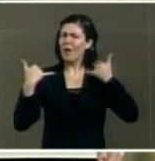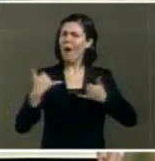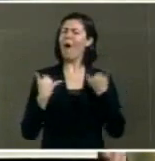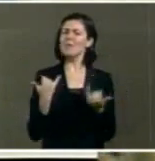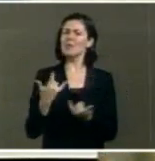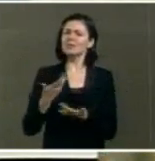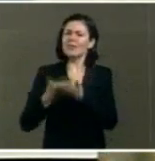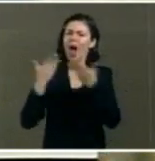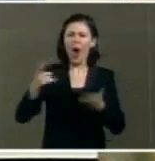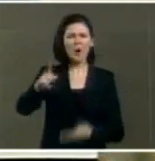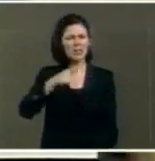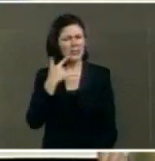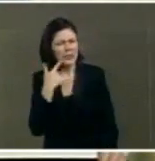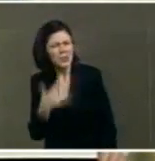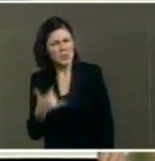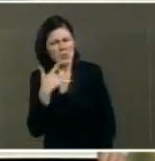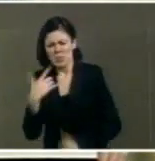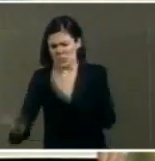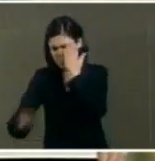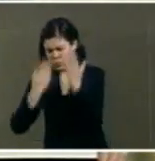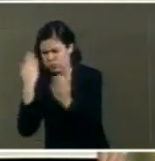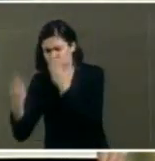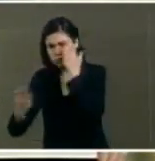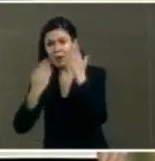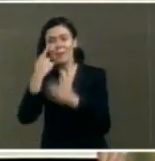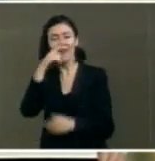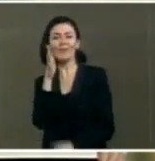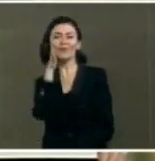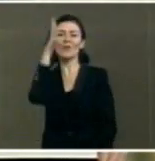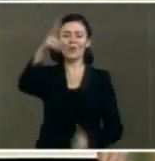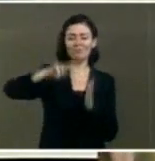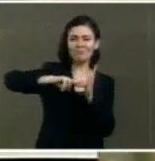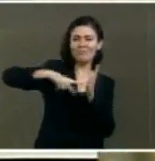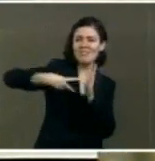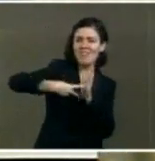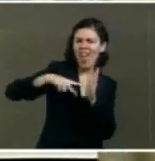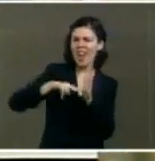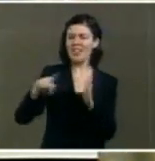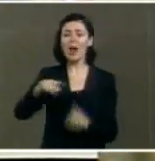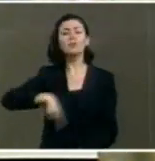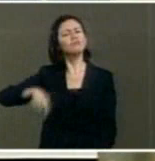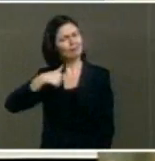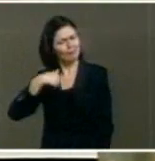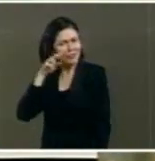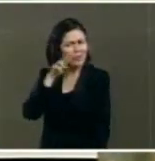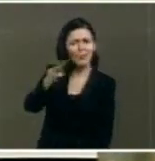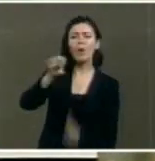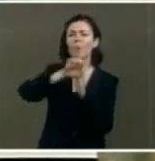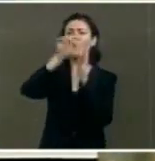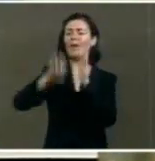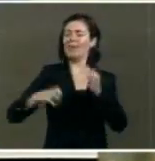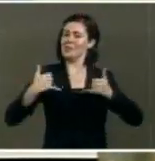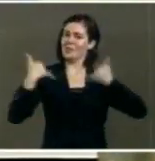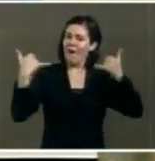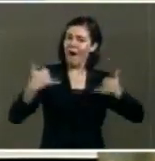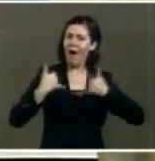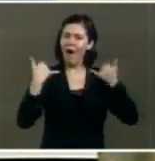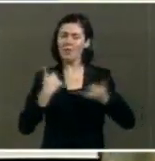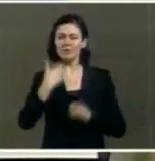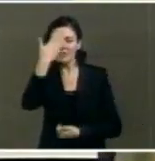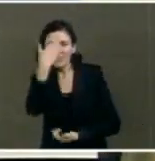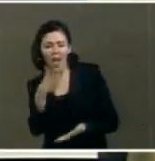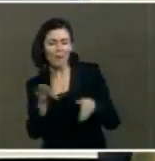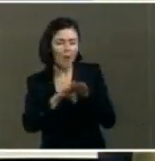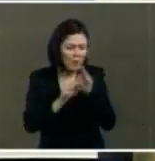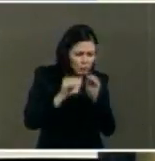mundo. Lo veo en los más chicos que se preparan y ganan los concursos mundiales de robótica. Y lo veo en